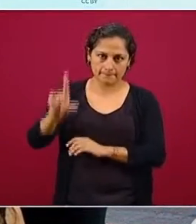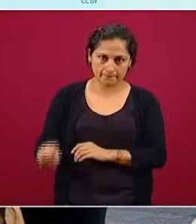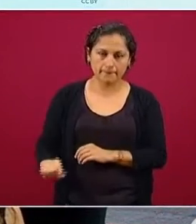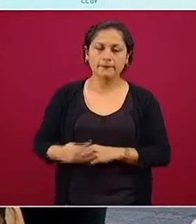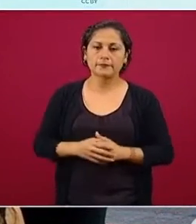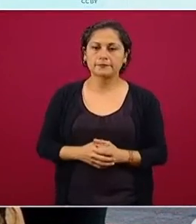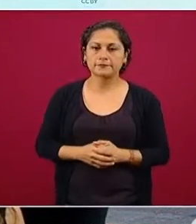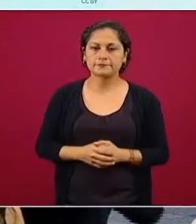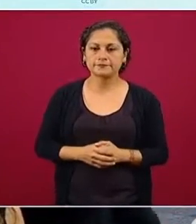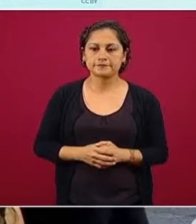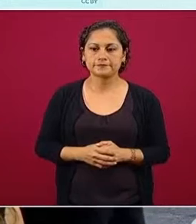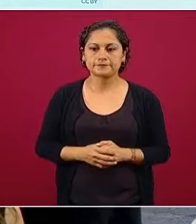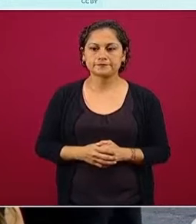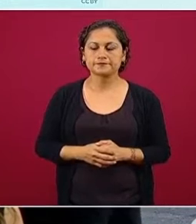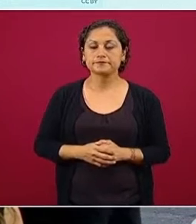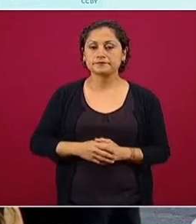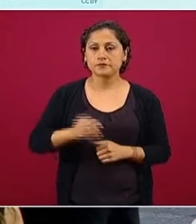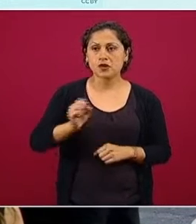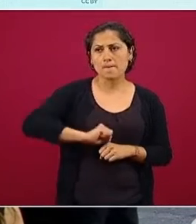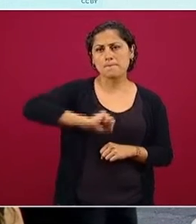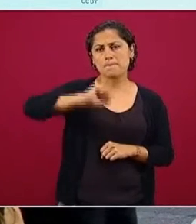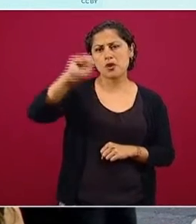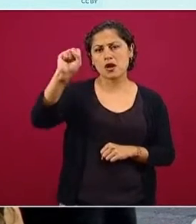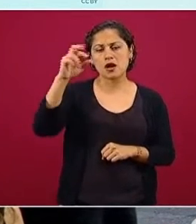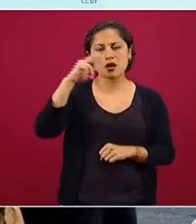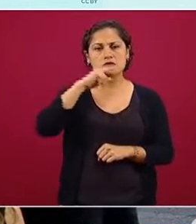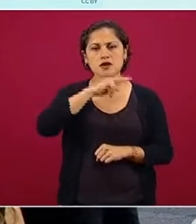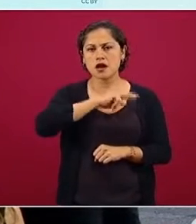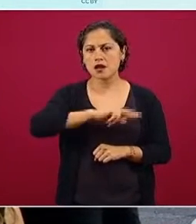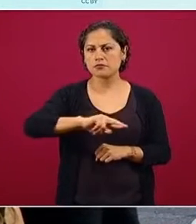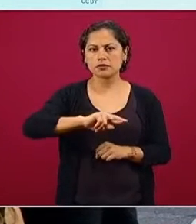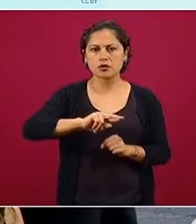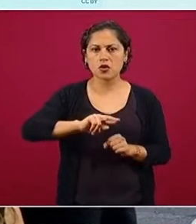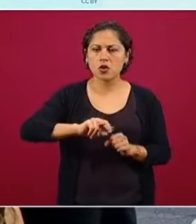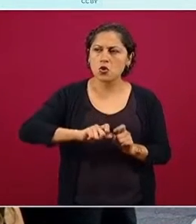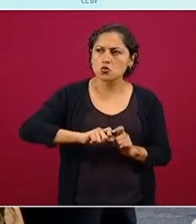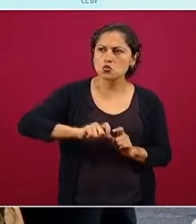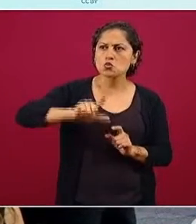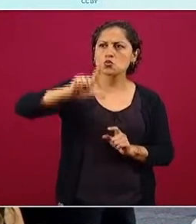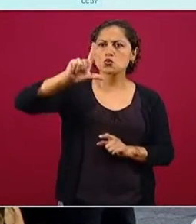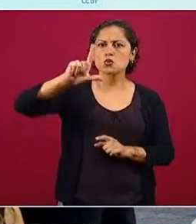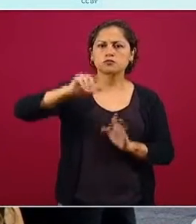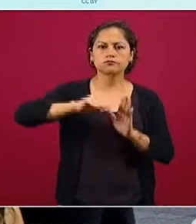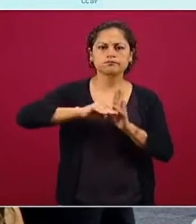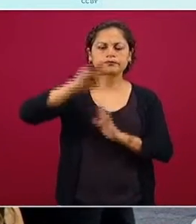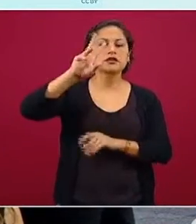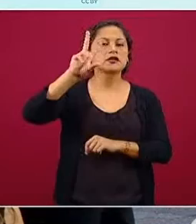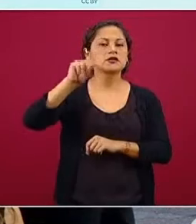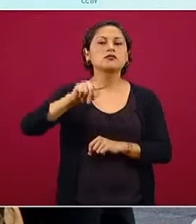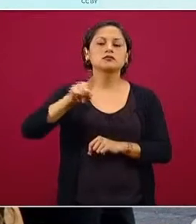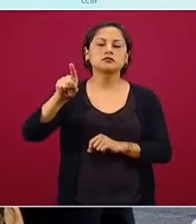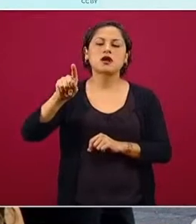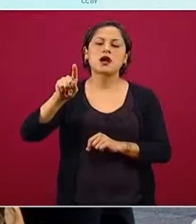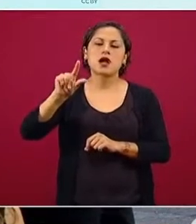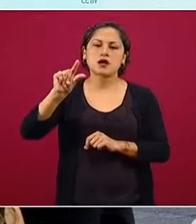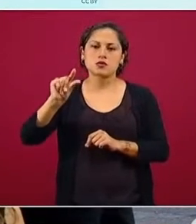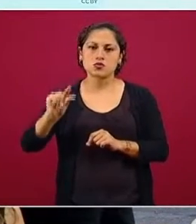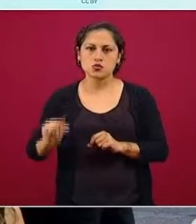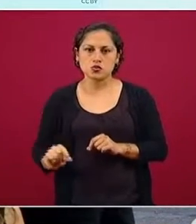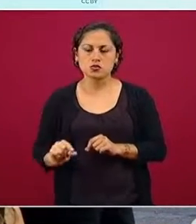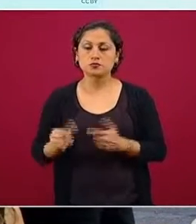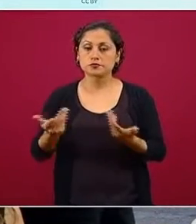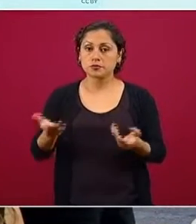y no a esta velocidad. Esto es parte del objetivo de la reconversión hospitalaria, que todo mundo pueda